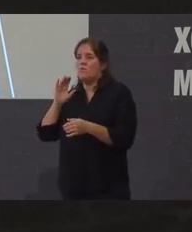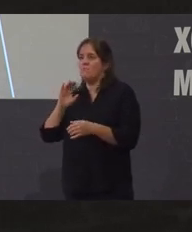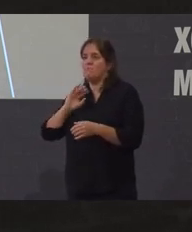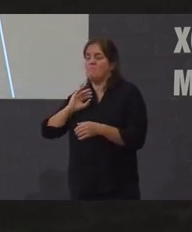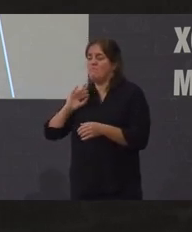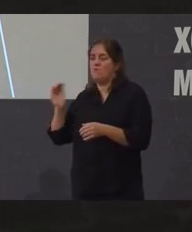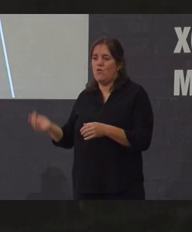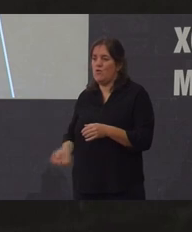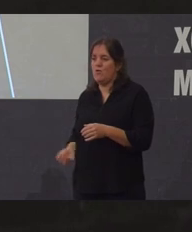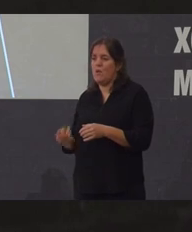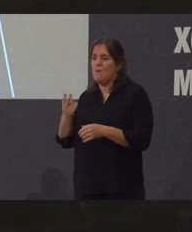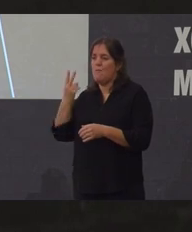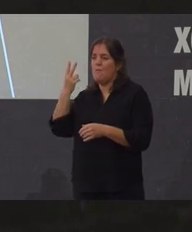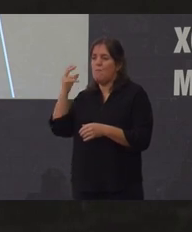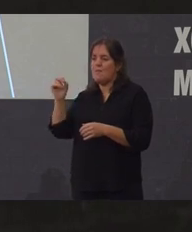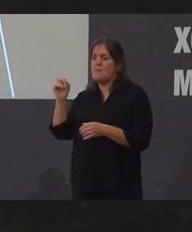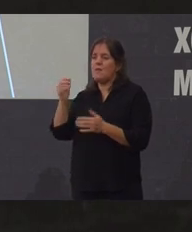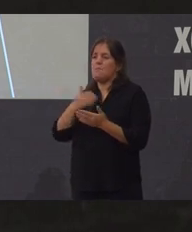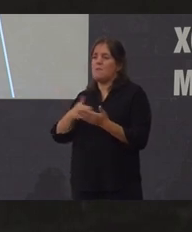ronda os 20 millóns xa.